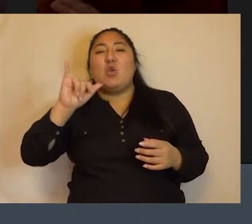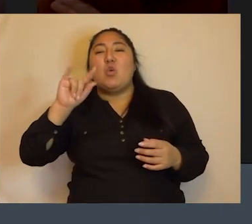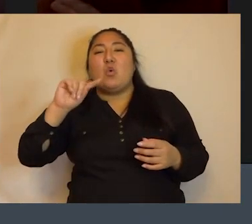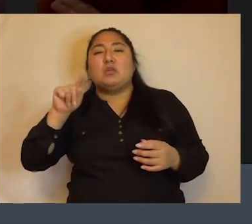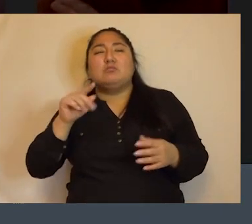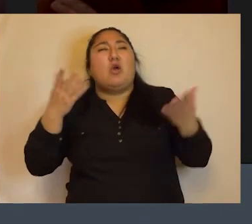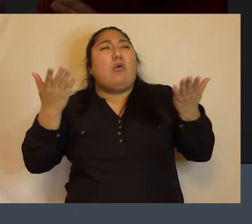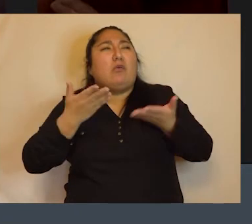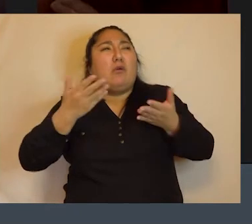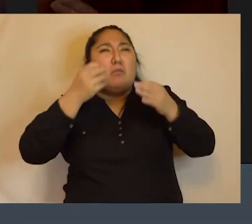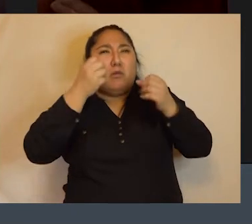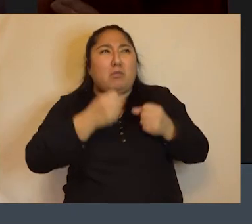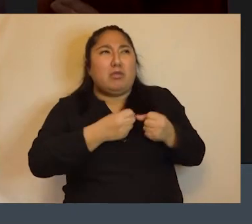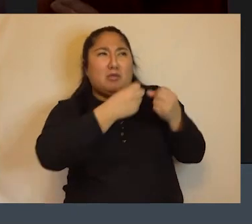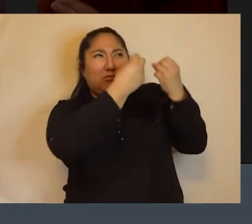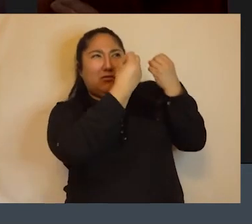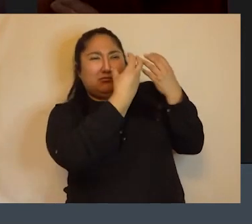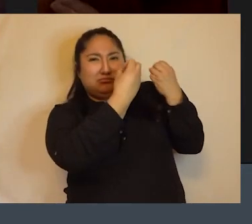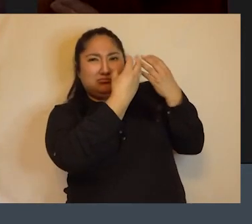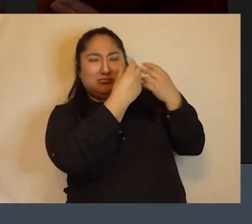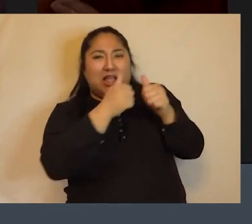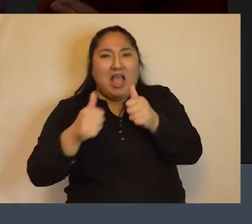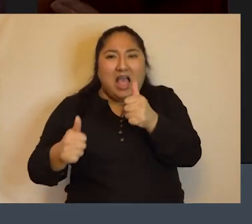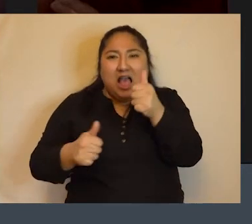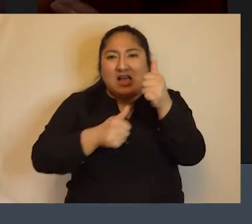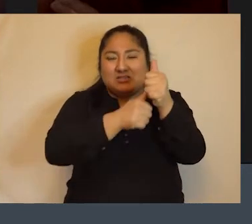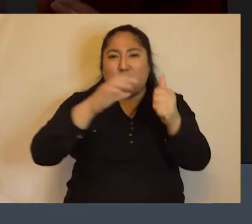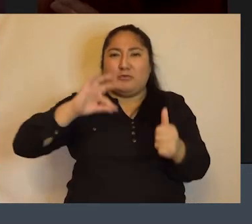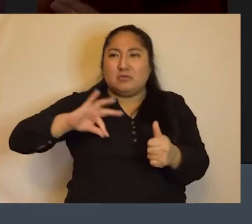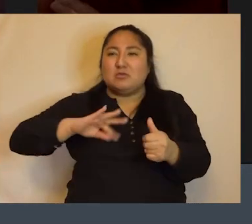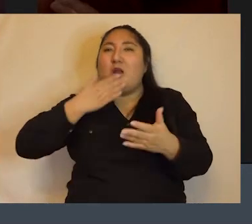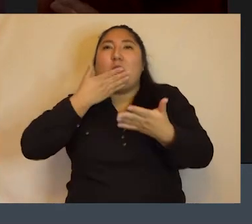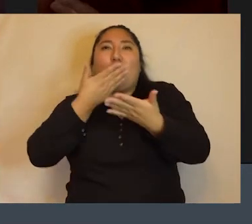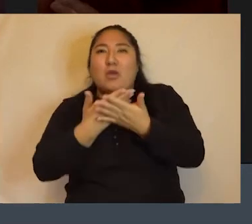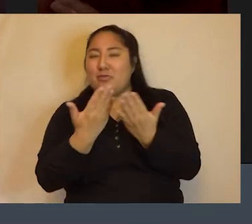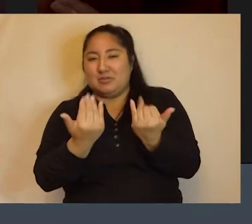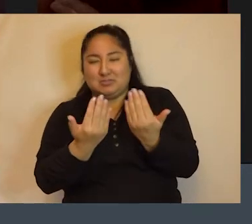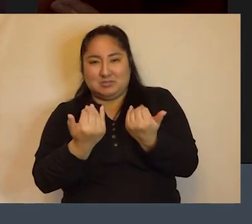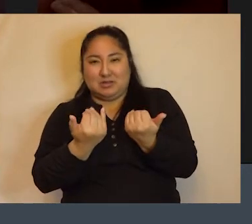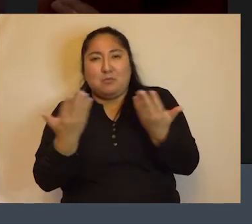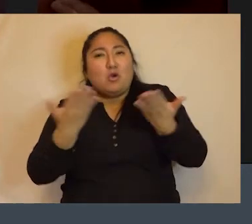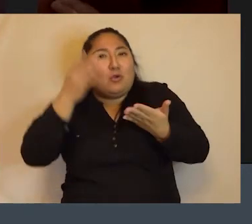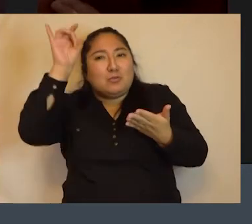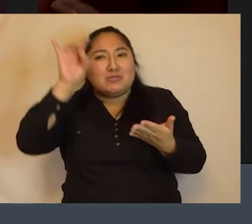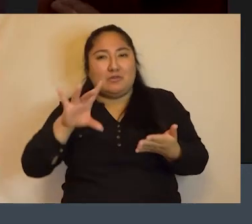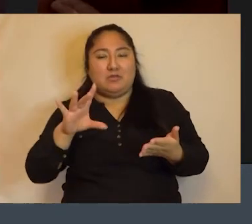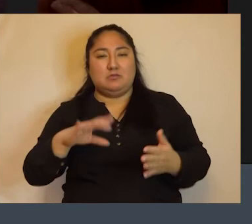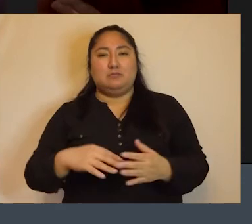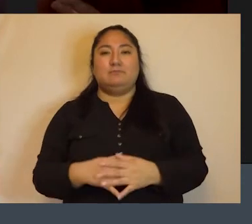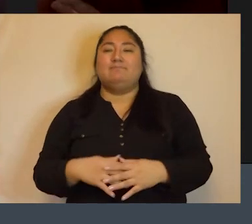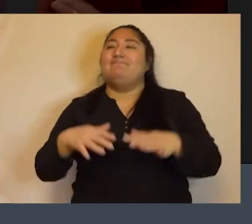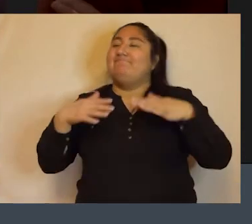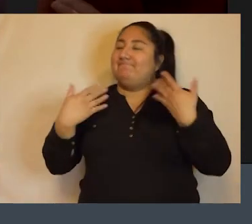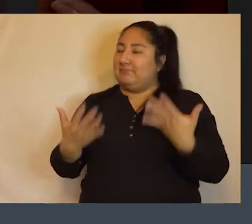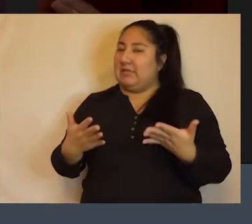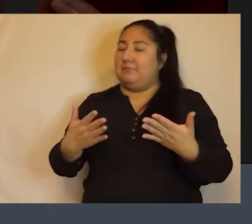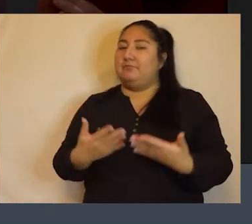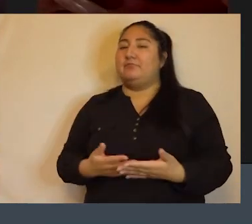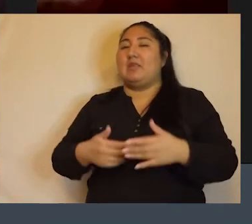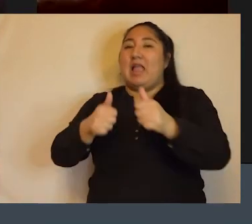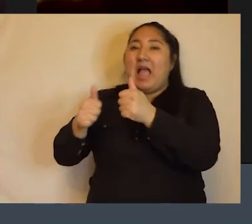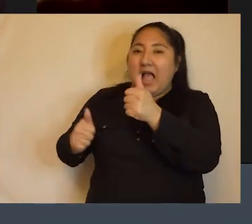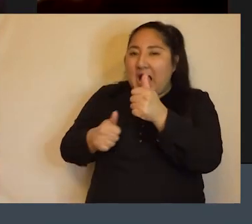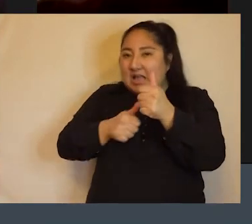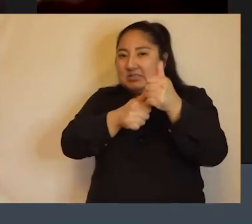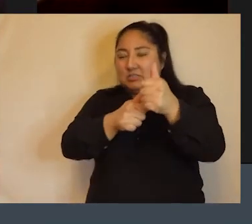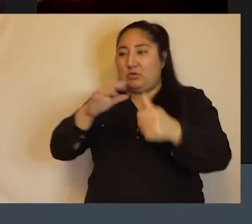Luis Pascal, ¿cómo podemos asistirnos por un asesor previsional y cuándo deberíamos hacerlo? Ya. Los